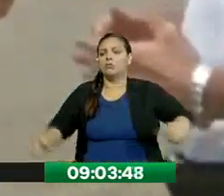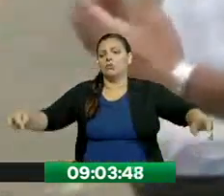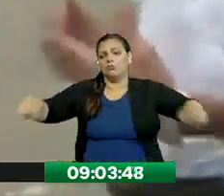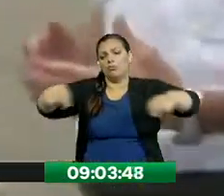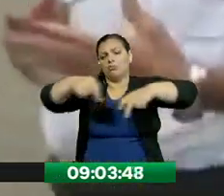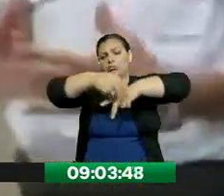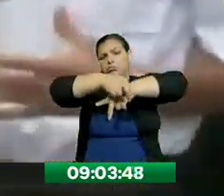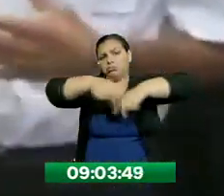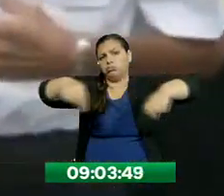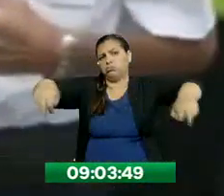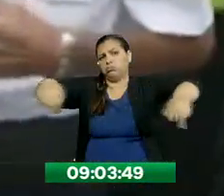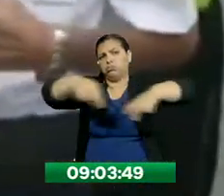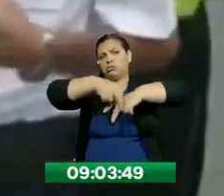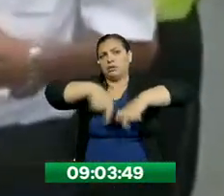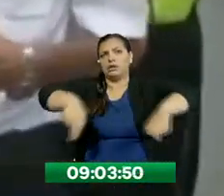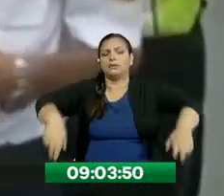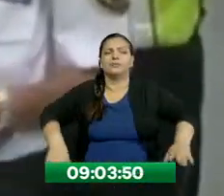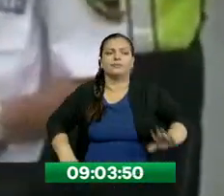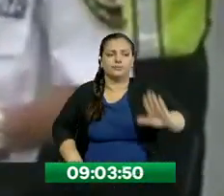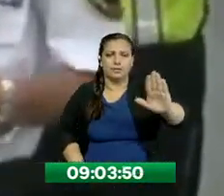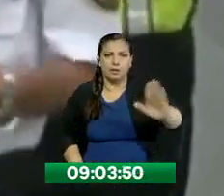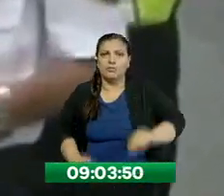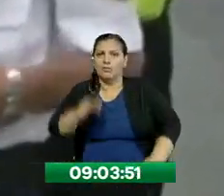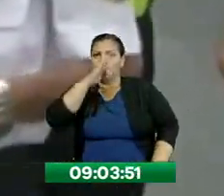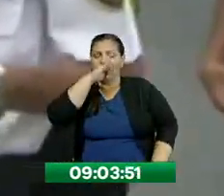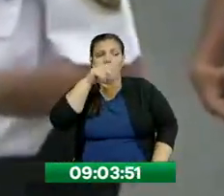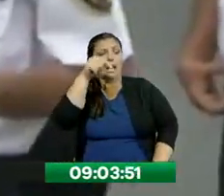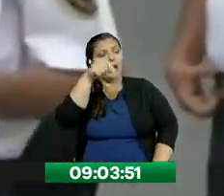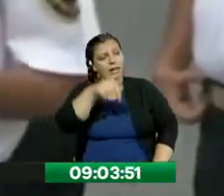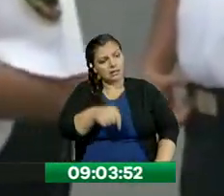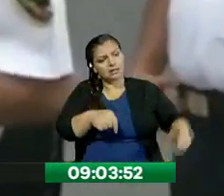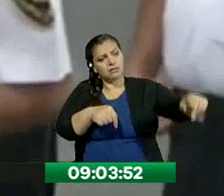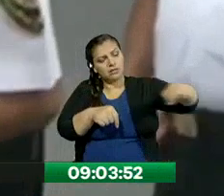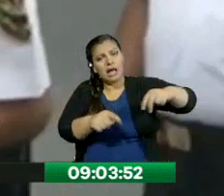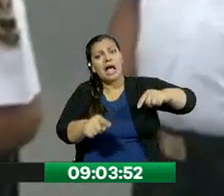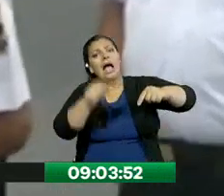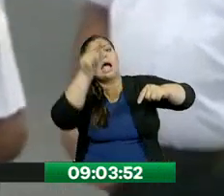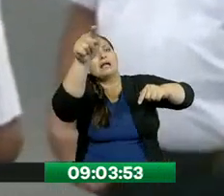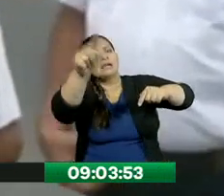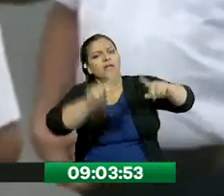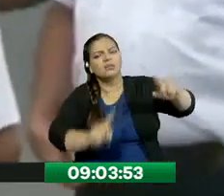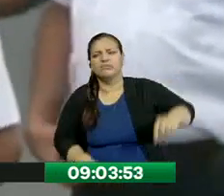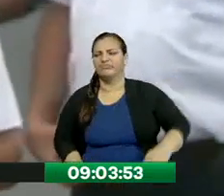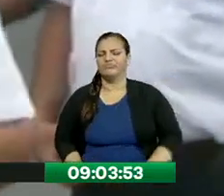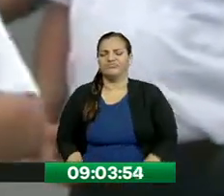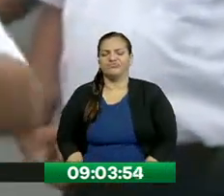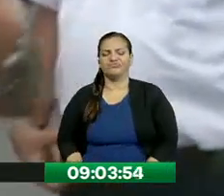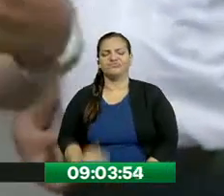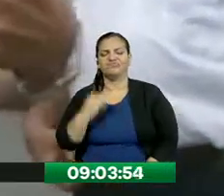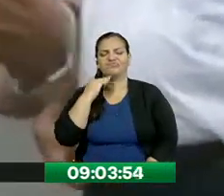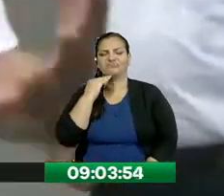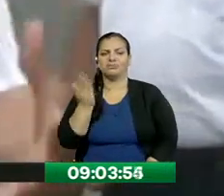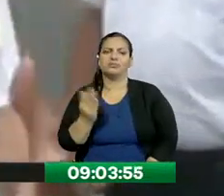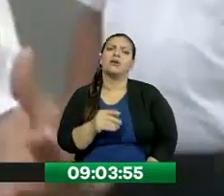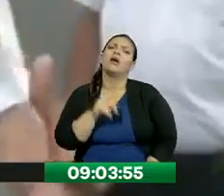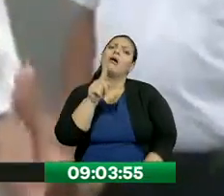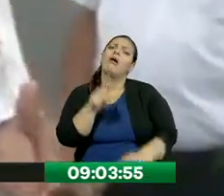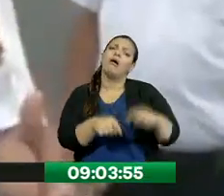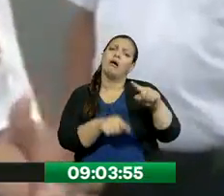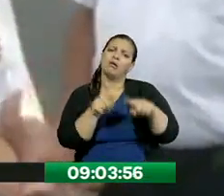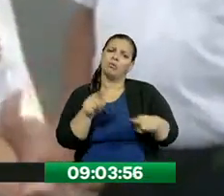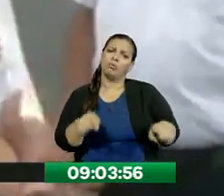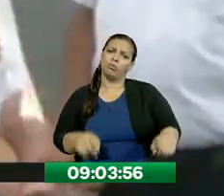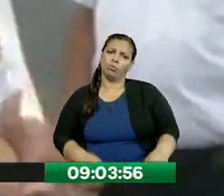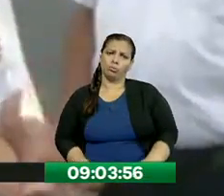Entonces, también todos debemos hacer conciencia de pasar por áreas seguras. No hacerlo